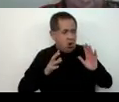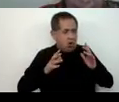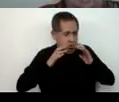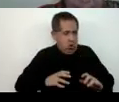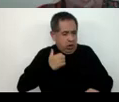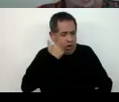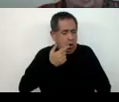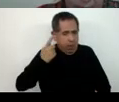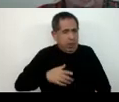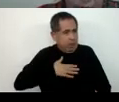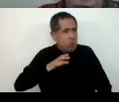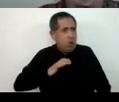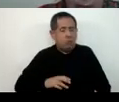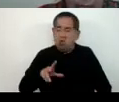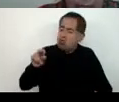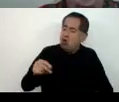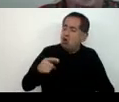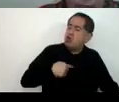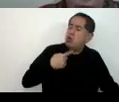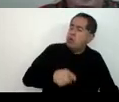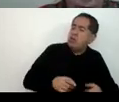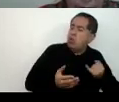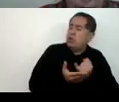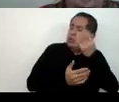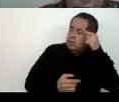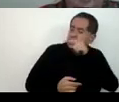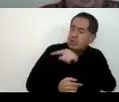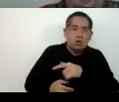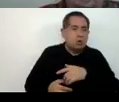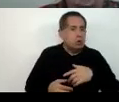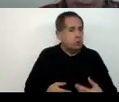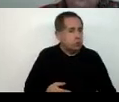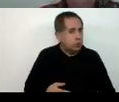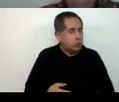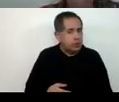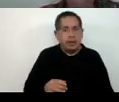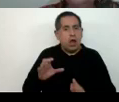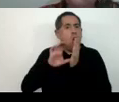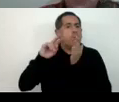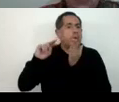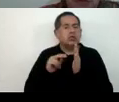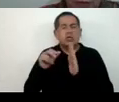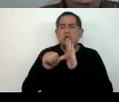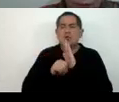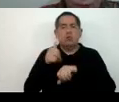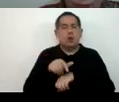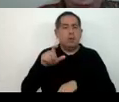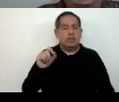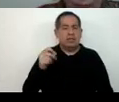cuerpos. También nos habla la Convención sobre los Derechos en el artículo 23, numeral